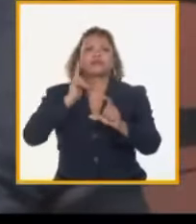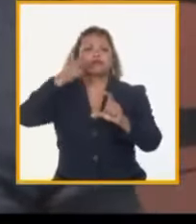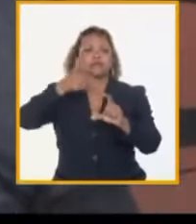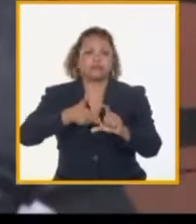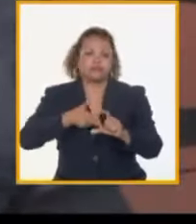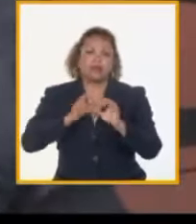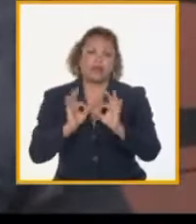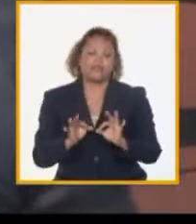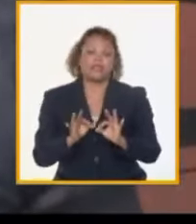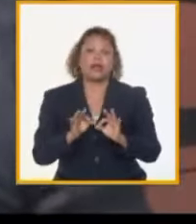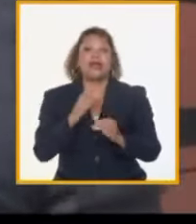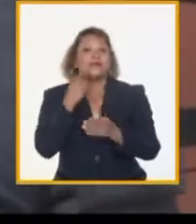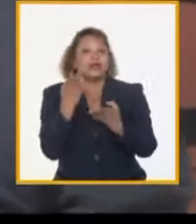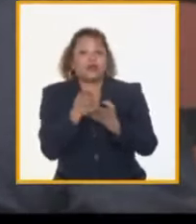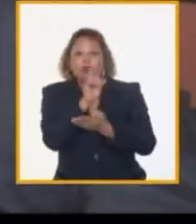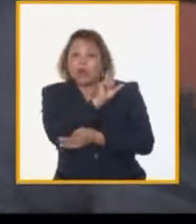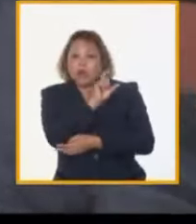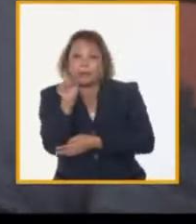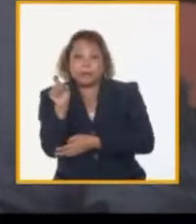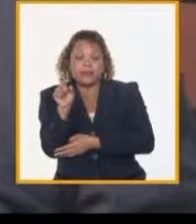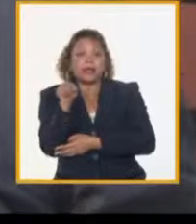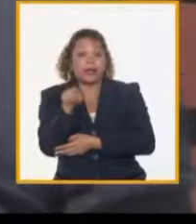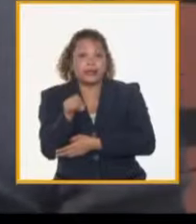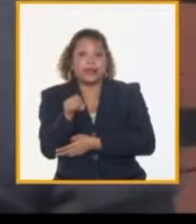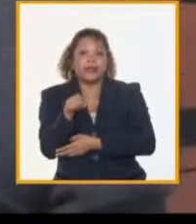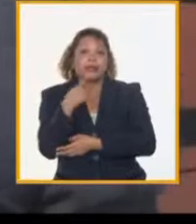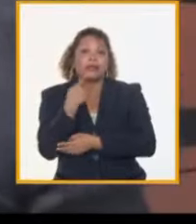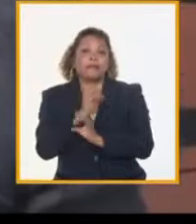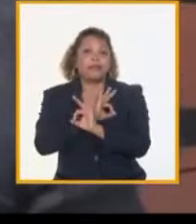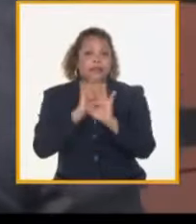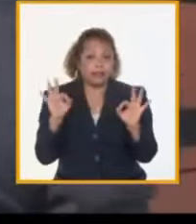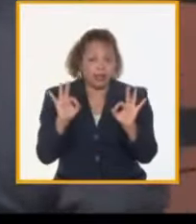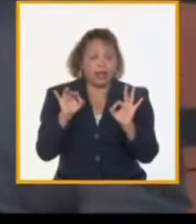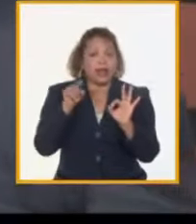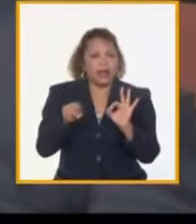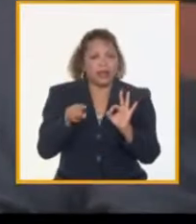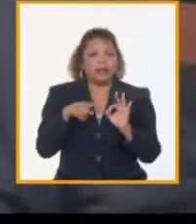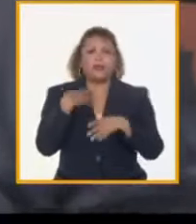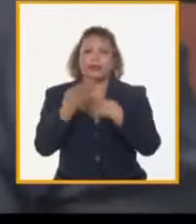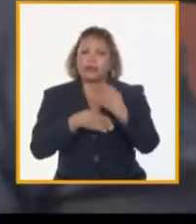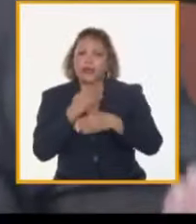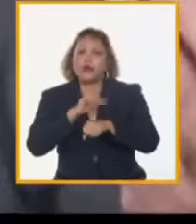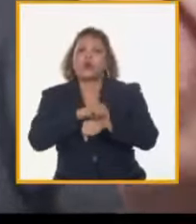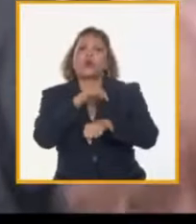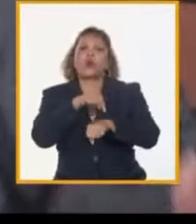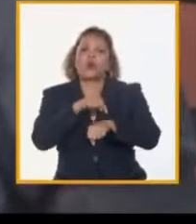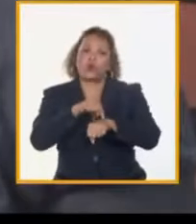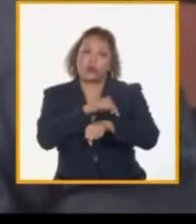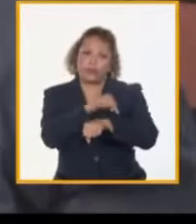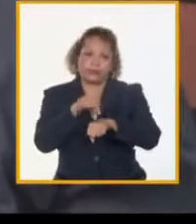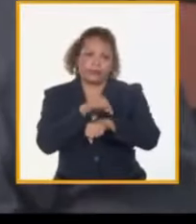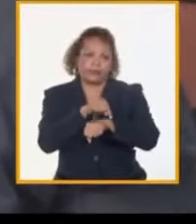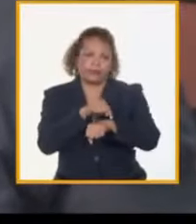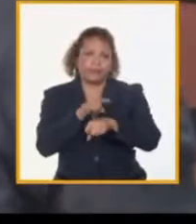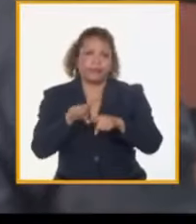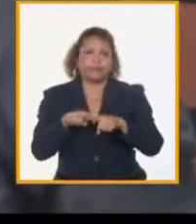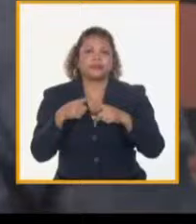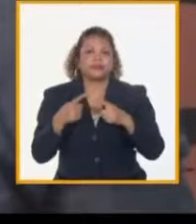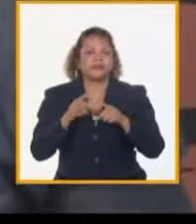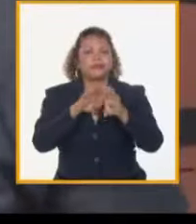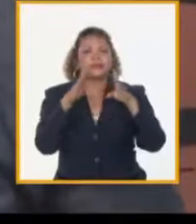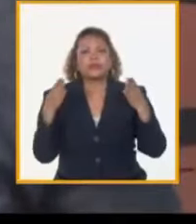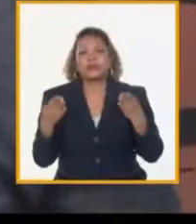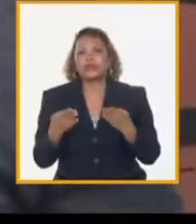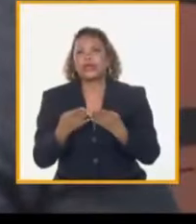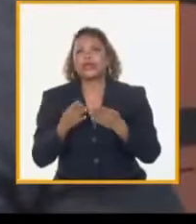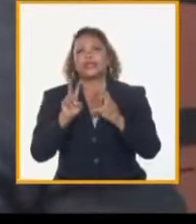pero en nuestra escuela generalmente están todas las guaguas, hay dificultades con el horario, pero el producto del